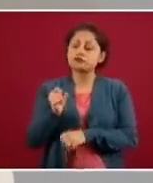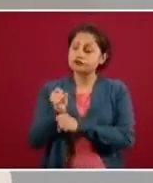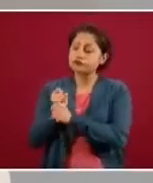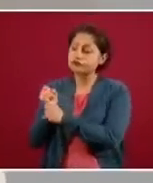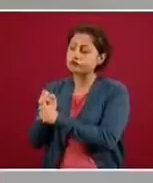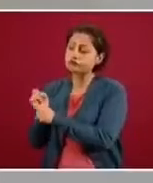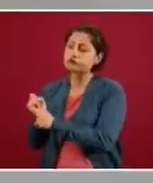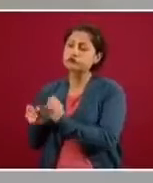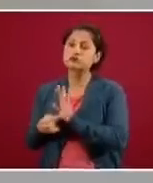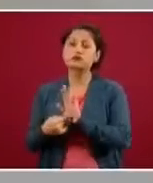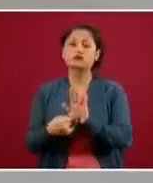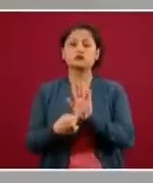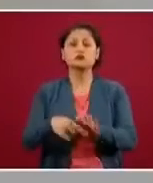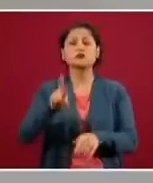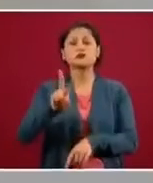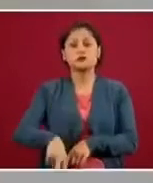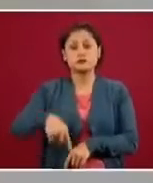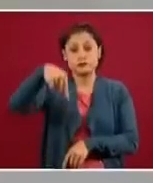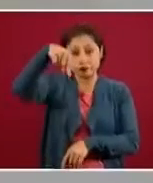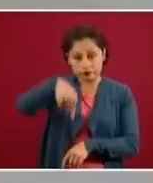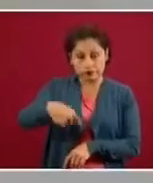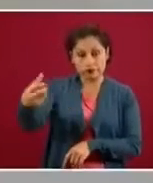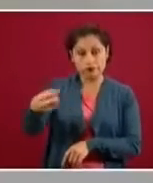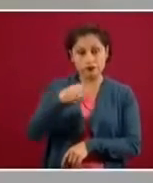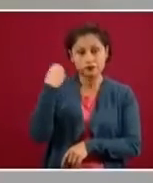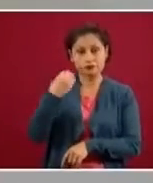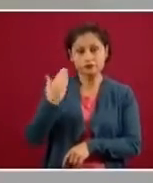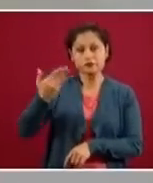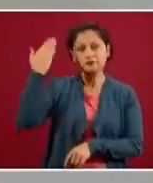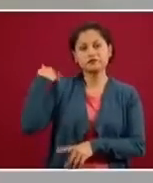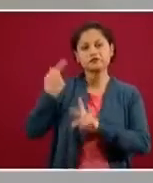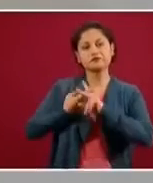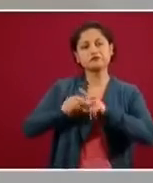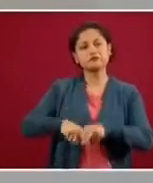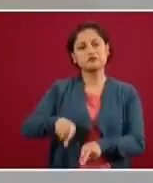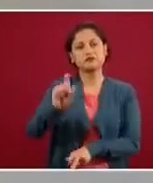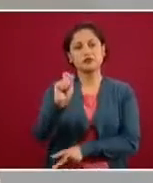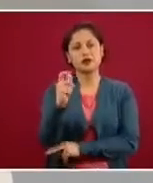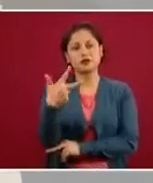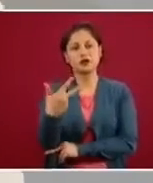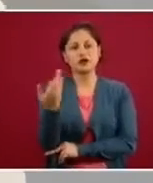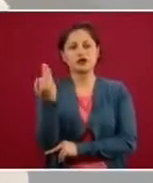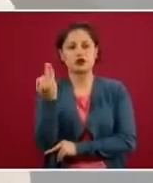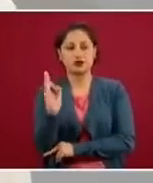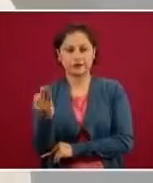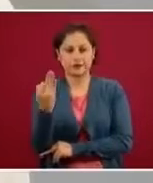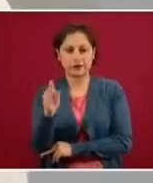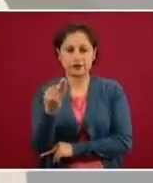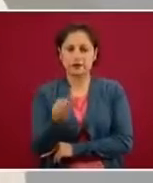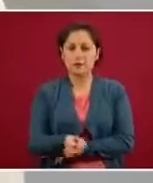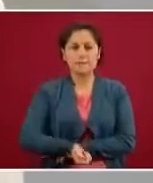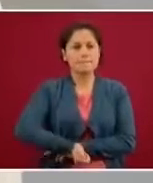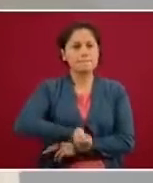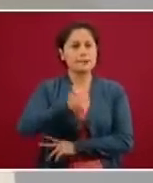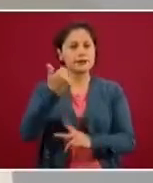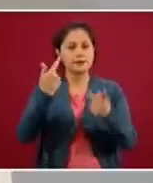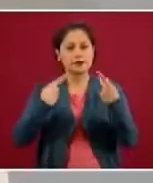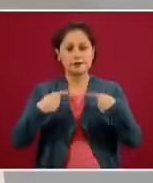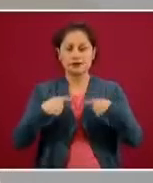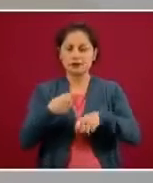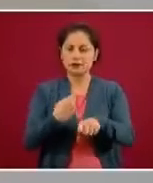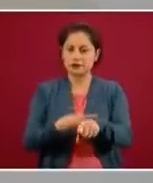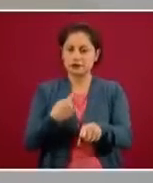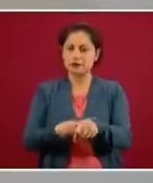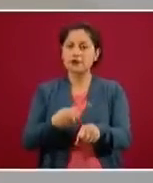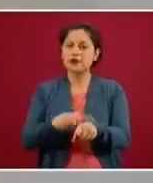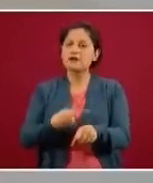este foro desde el 28 de febrero, cuando tuvimos el primer caso, y mucho antes, la primera conferencia de